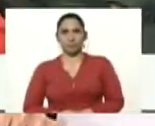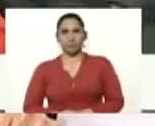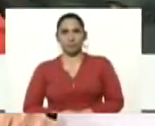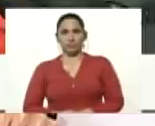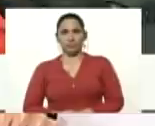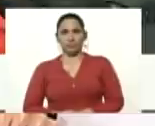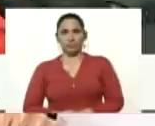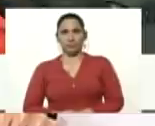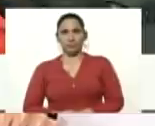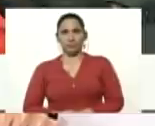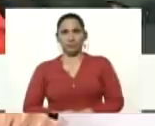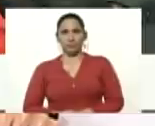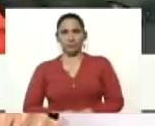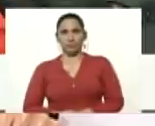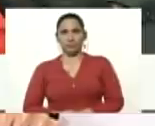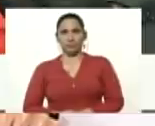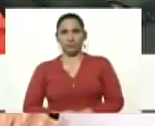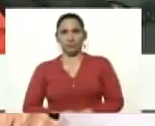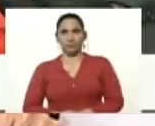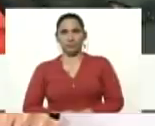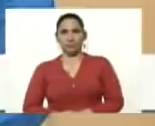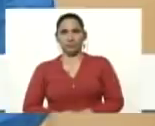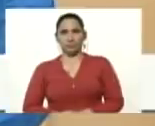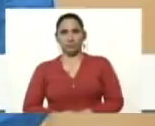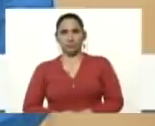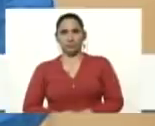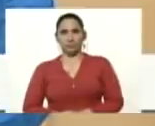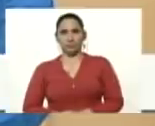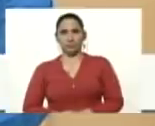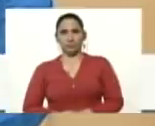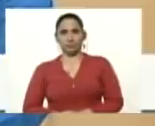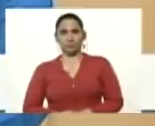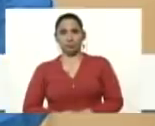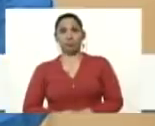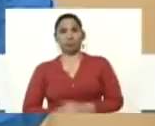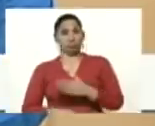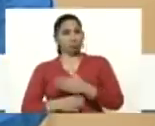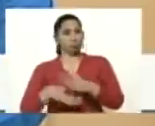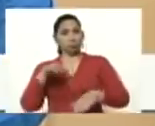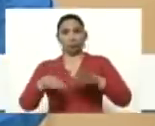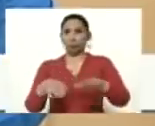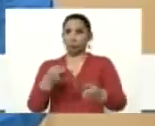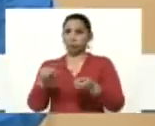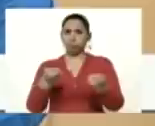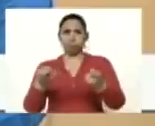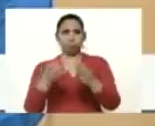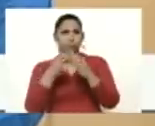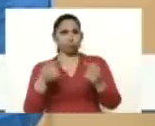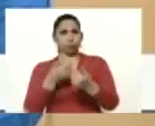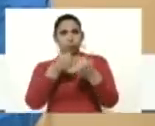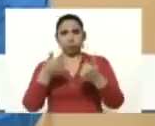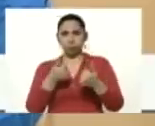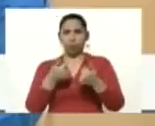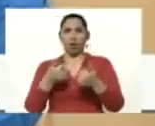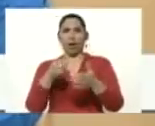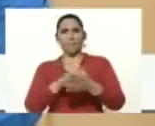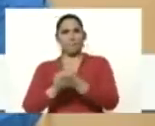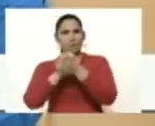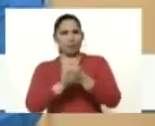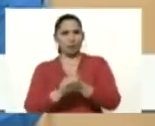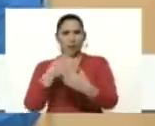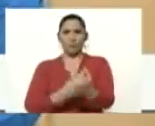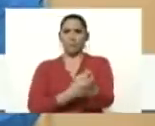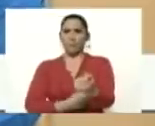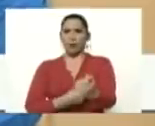Bienvenido, Hipólito. ¿Mm? Ahí vamos, bueno, a hablar bien todo, a coordinar bien todo con mis hermanos transportistas, como